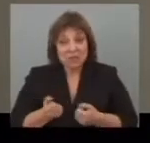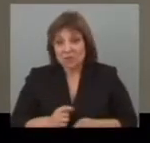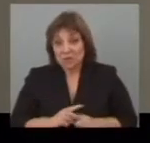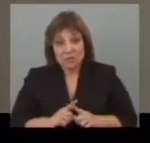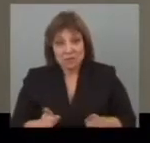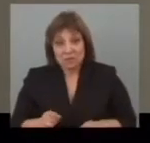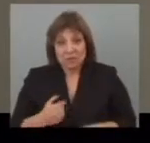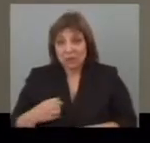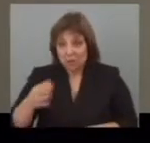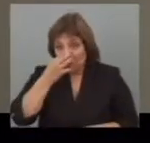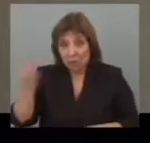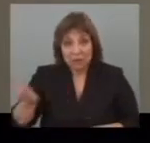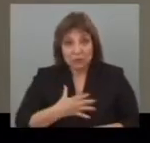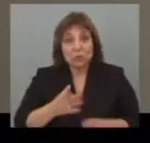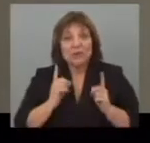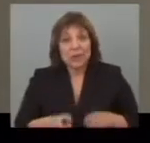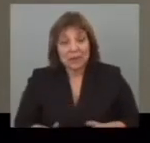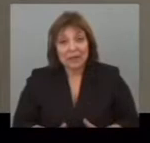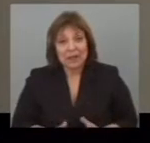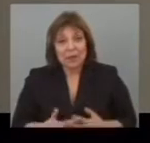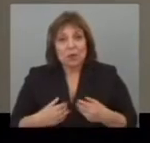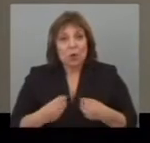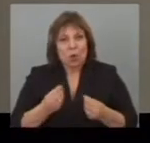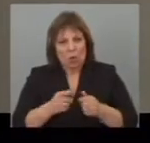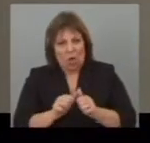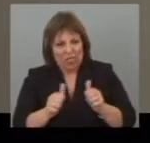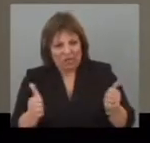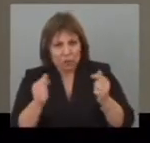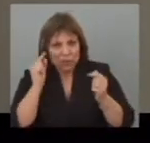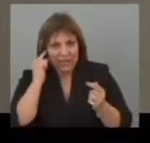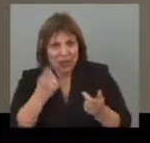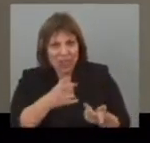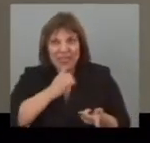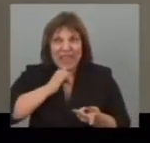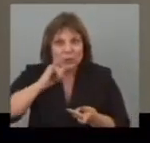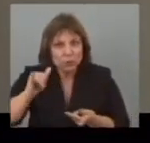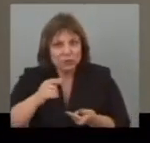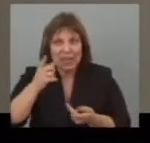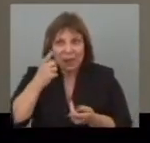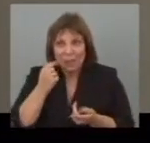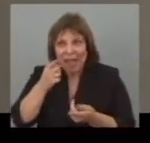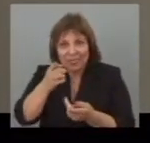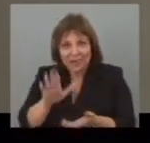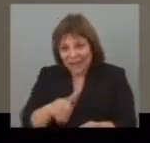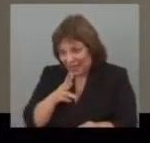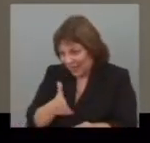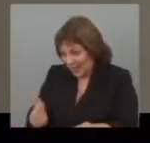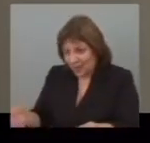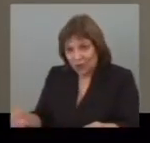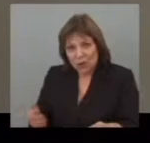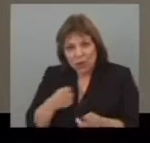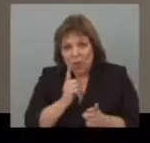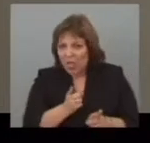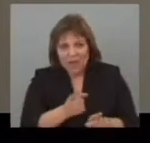me aislaron. ¿Cómo me iba a divorciar? ¿Cómo iba a denunciar al padre de mis hijos? Tenía que